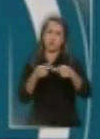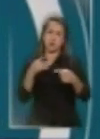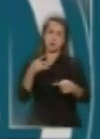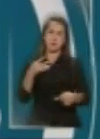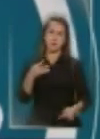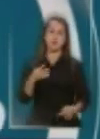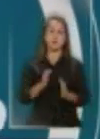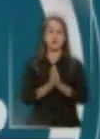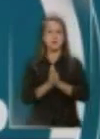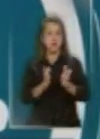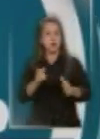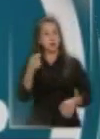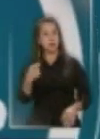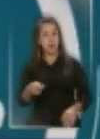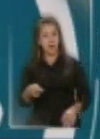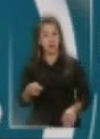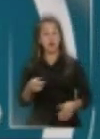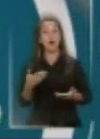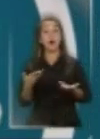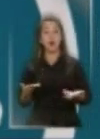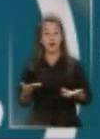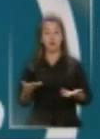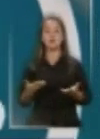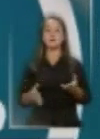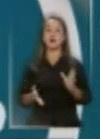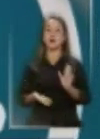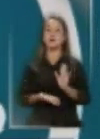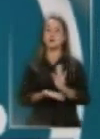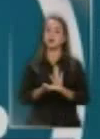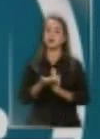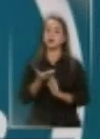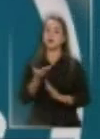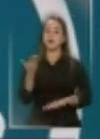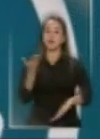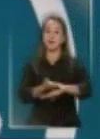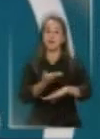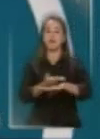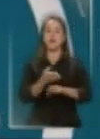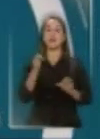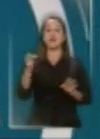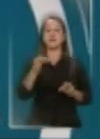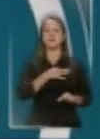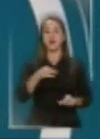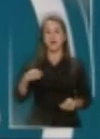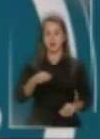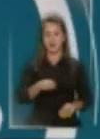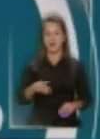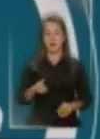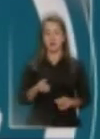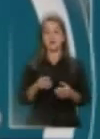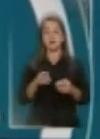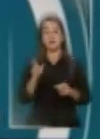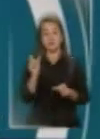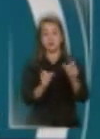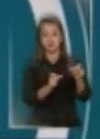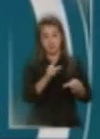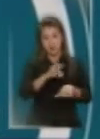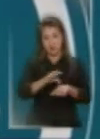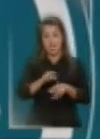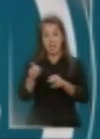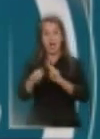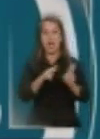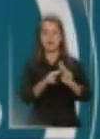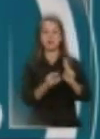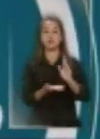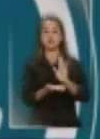ser muy caro. Bueno, ha subido efectivamente la demanda por exámenes médicos. Y según especialistas, justamente eso hace que